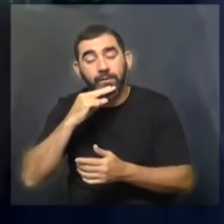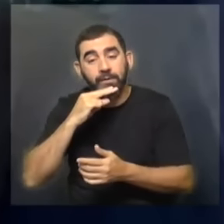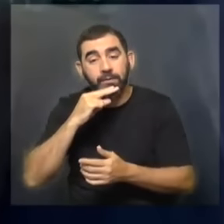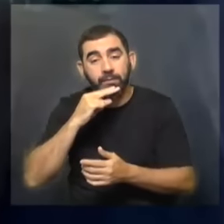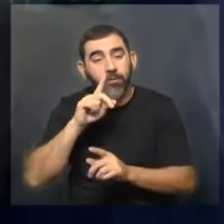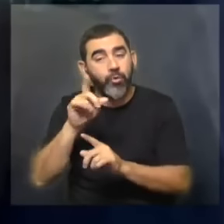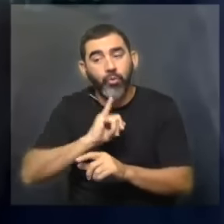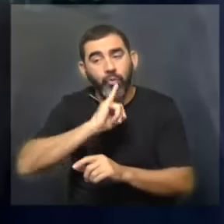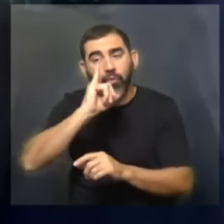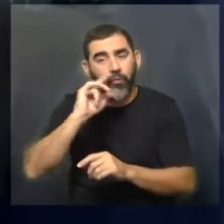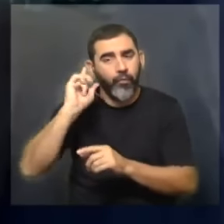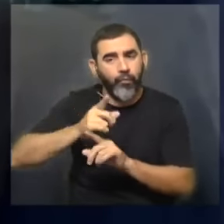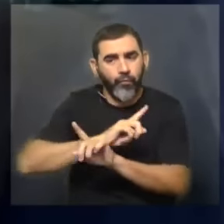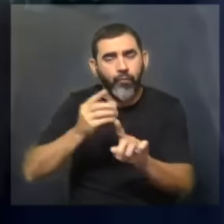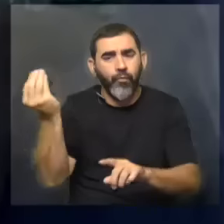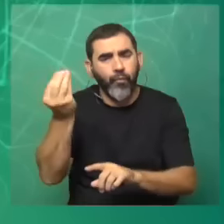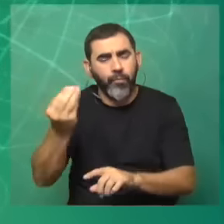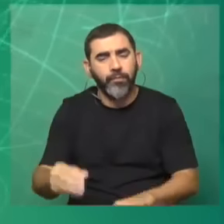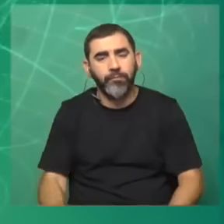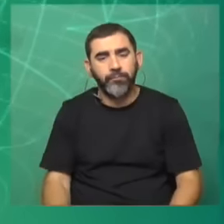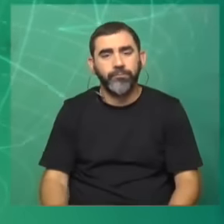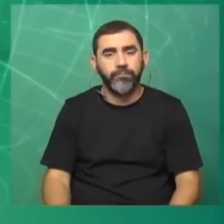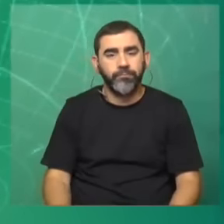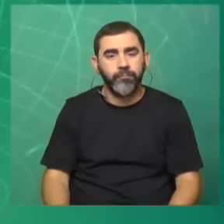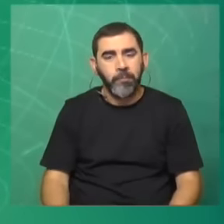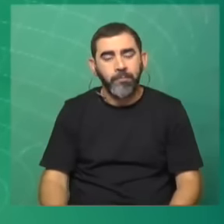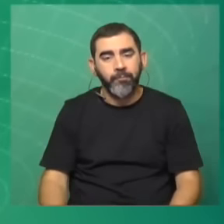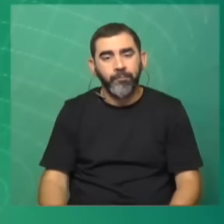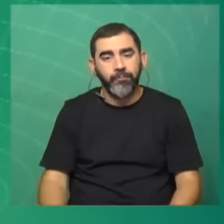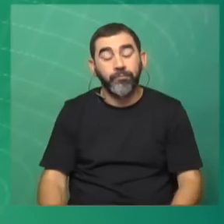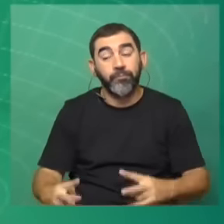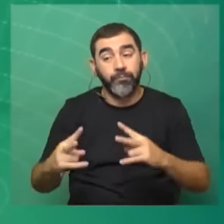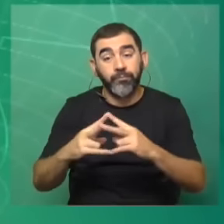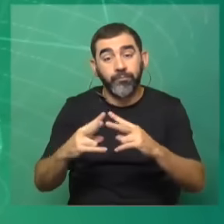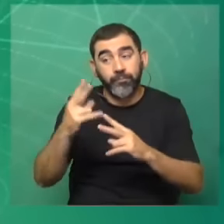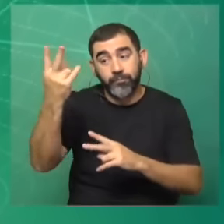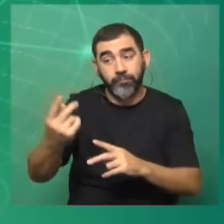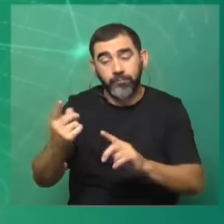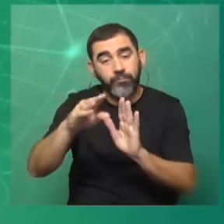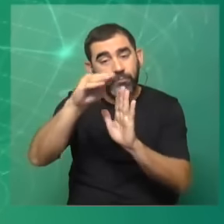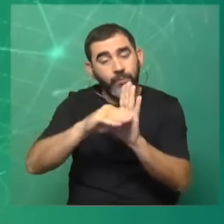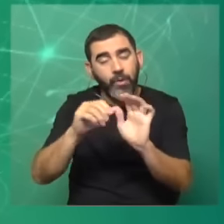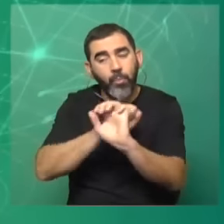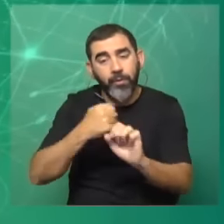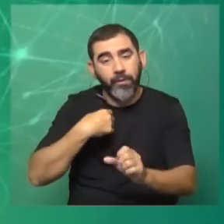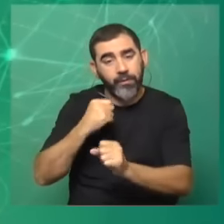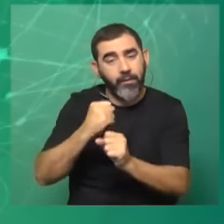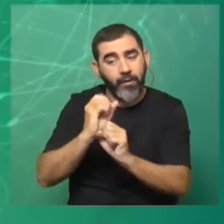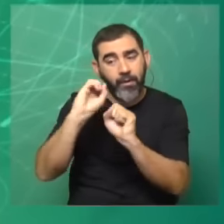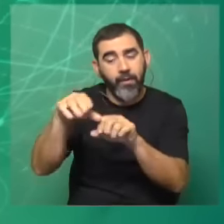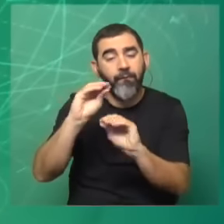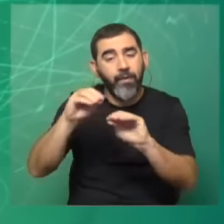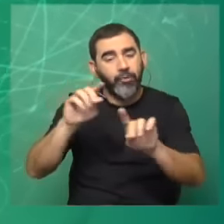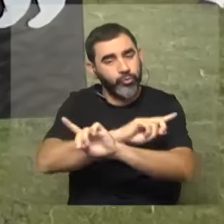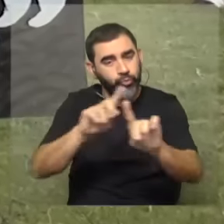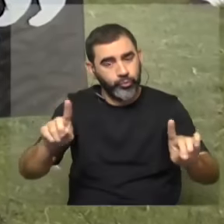no fue informado de esa decisión tomada el sábado otro punto marcado por Rodríguez es que el cuñado de marset no estaba en la lista de los habilitados para ir a sacar la basura fuera